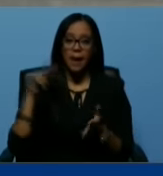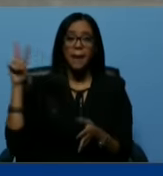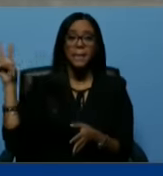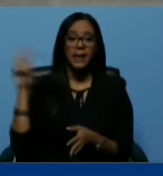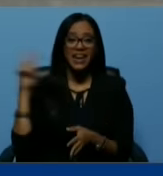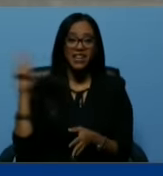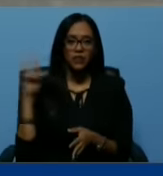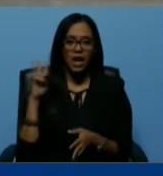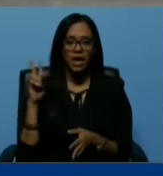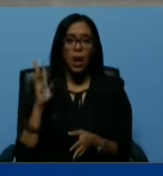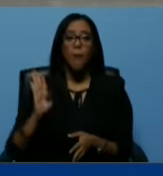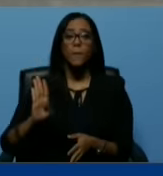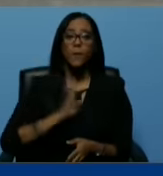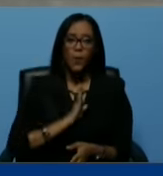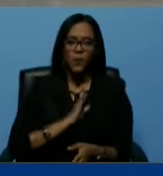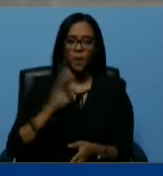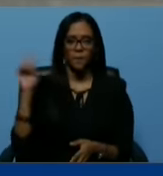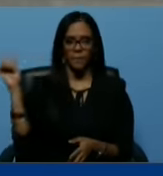Made in Venezuela.